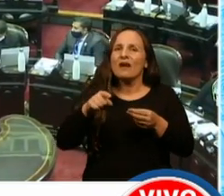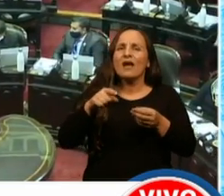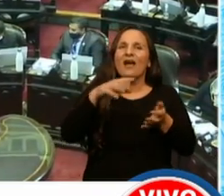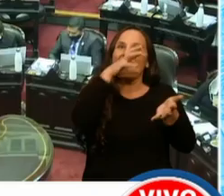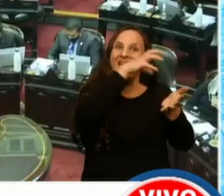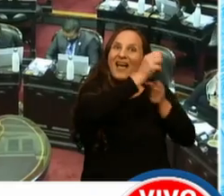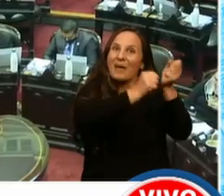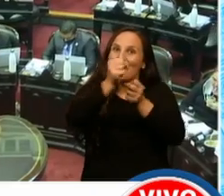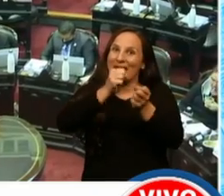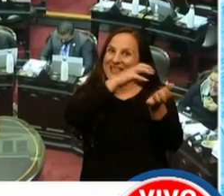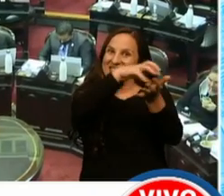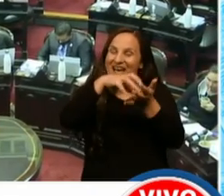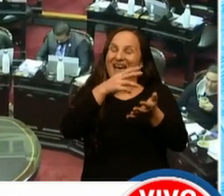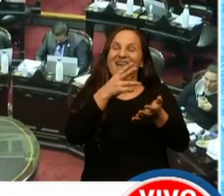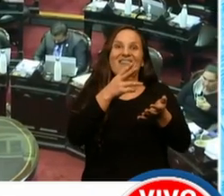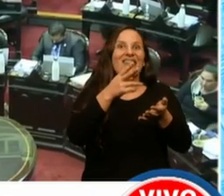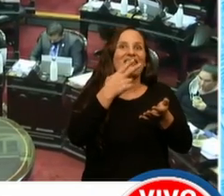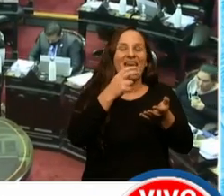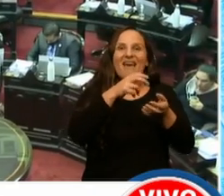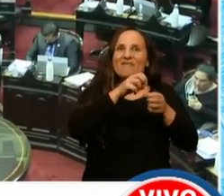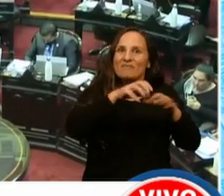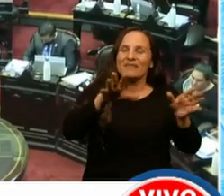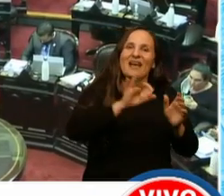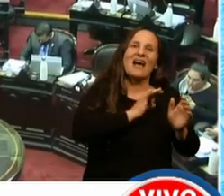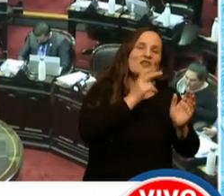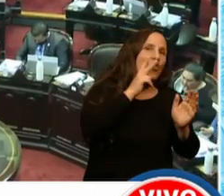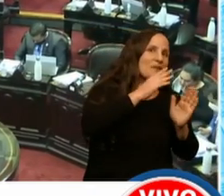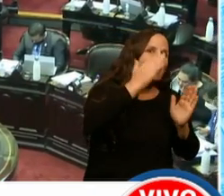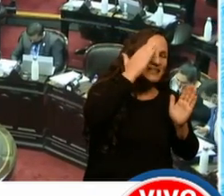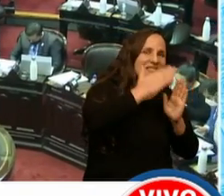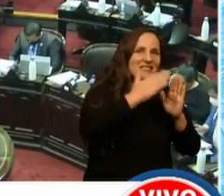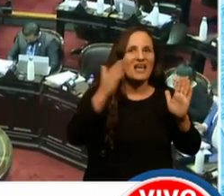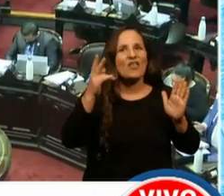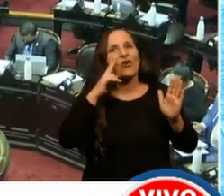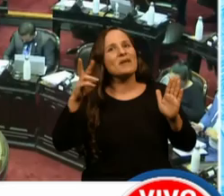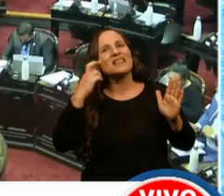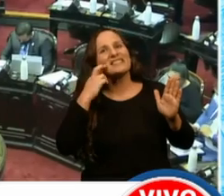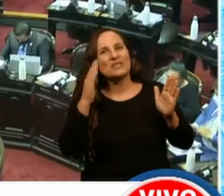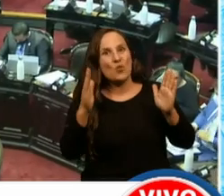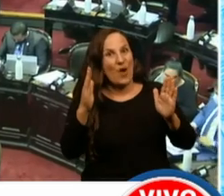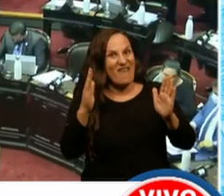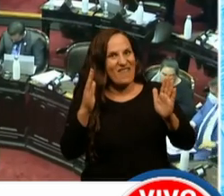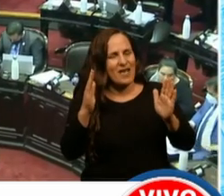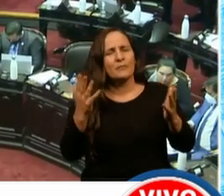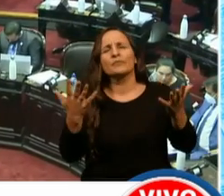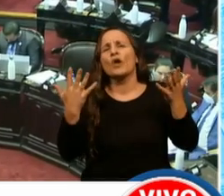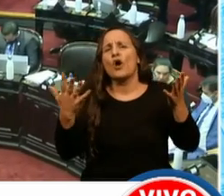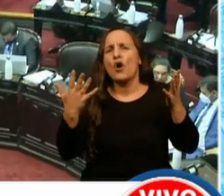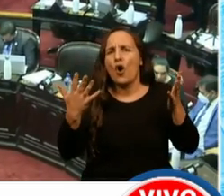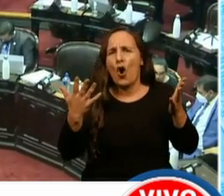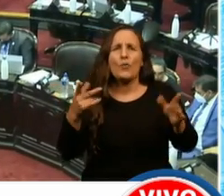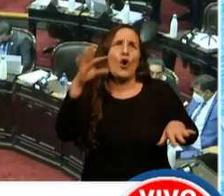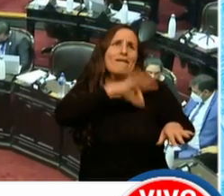distribuidoras entre el 2015 y 2019 no estamos hablando ni siquiera por supuesto que es producto de las utilidades